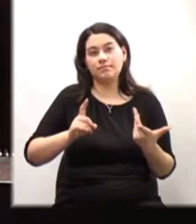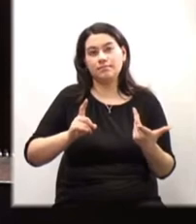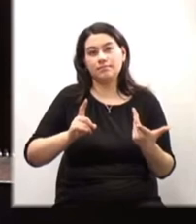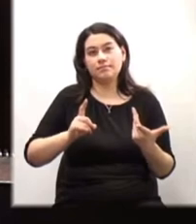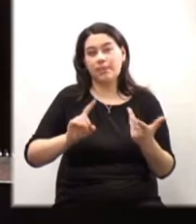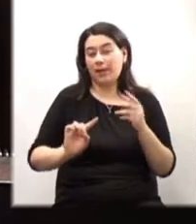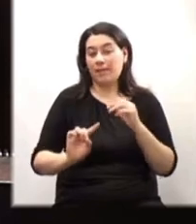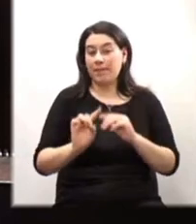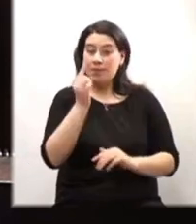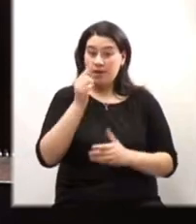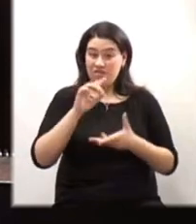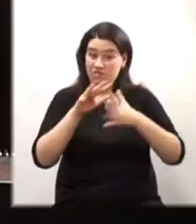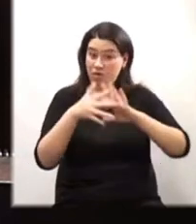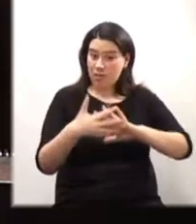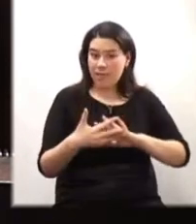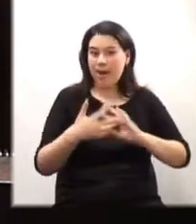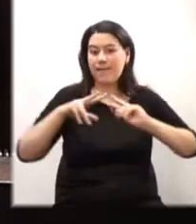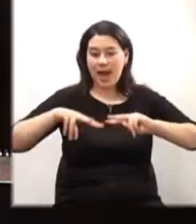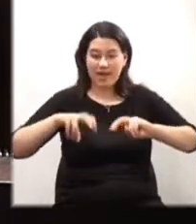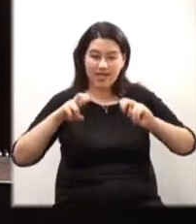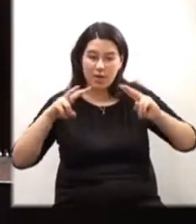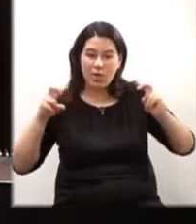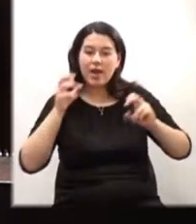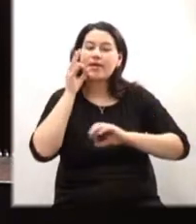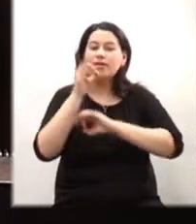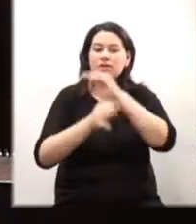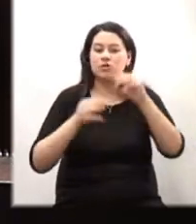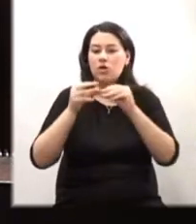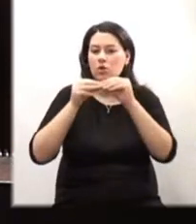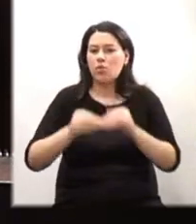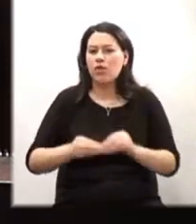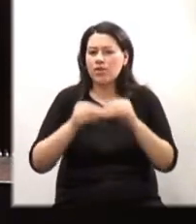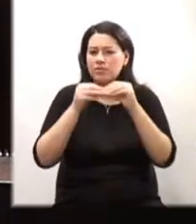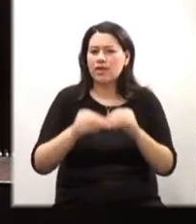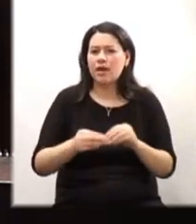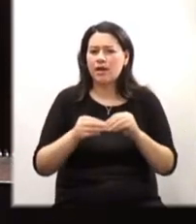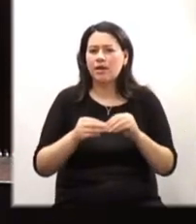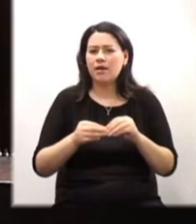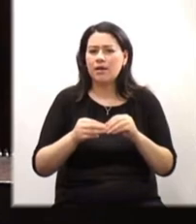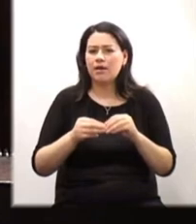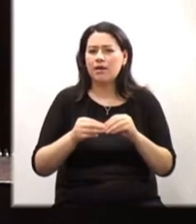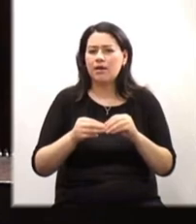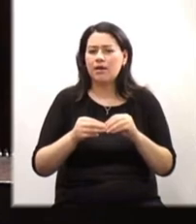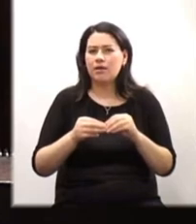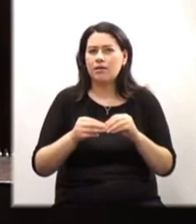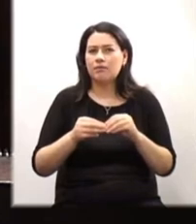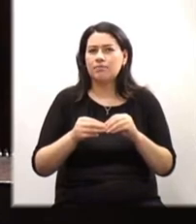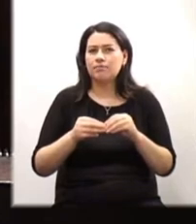la primer vara con la cual hay que medir la rendición de cuentas. El primer criterio es los